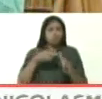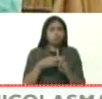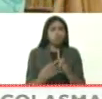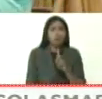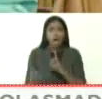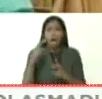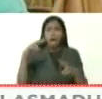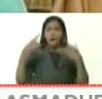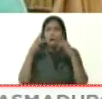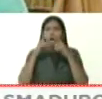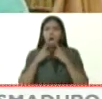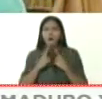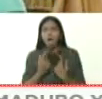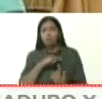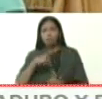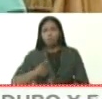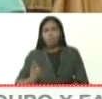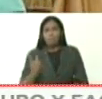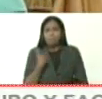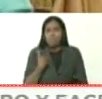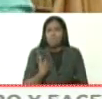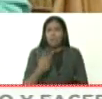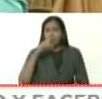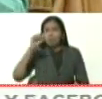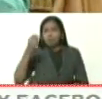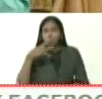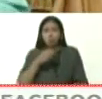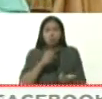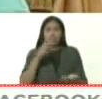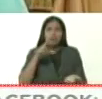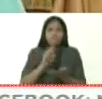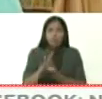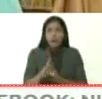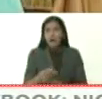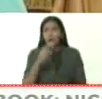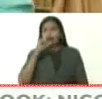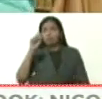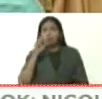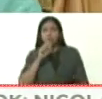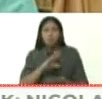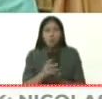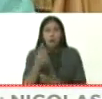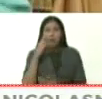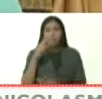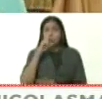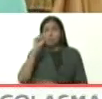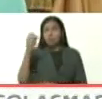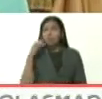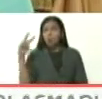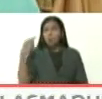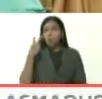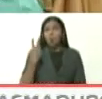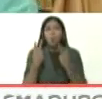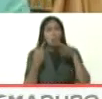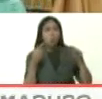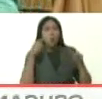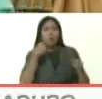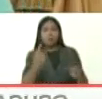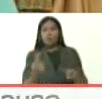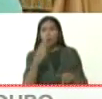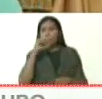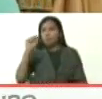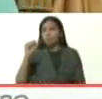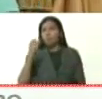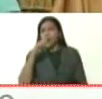fatal tiene el imperialismo norteamericano. Que Maduro se tiene que ir, que Maduro no se fue, que Maduro me vio mal, que Maduro vio para acá, que Maduro dijo, que Maduro no